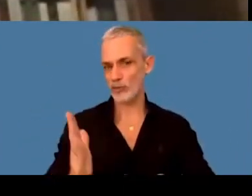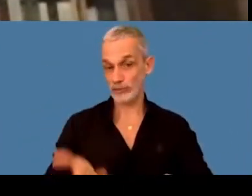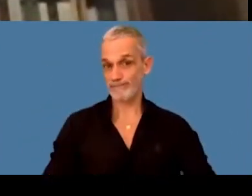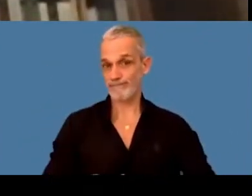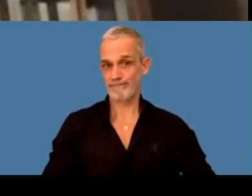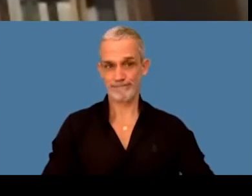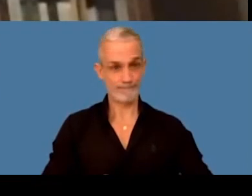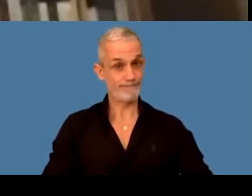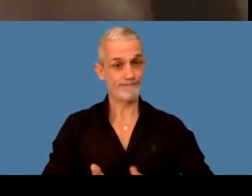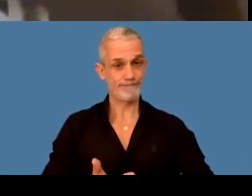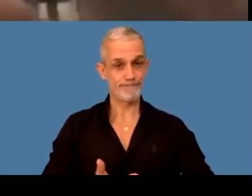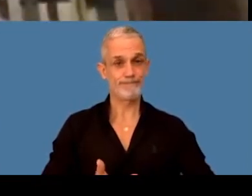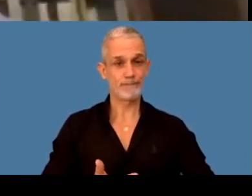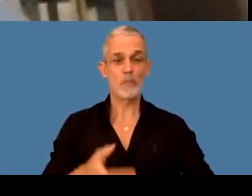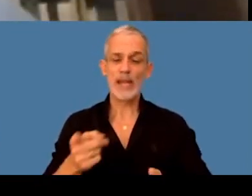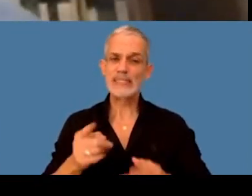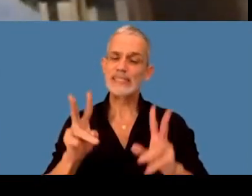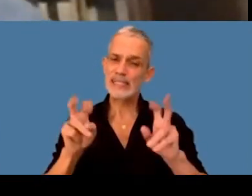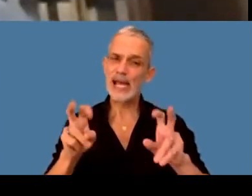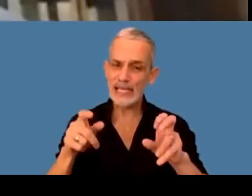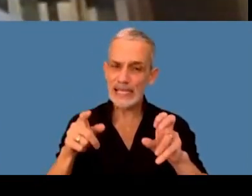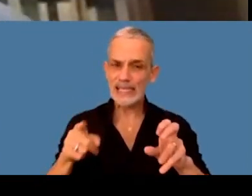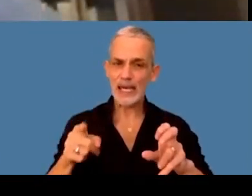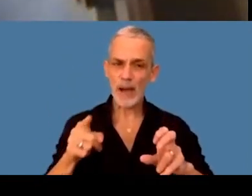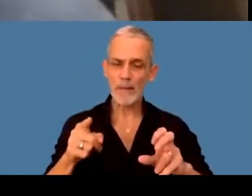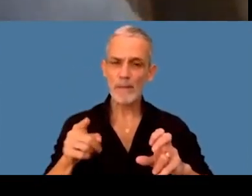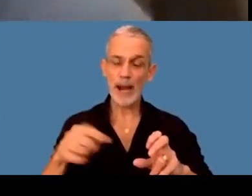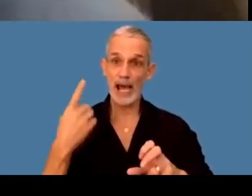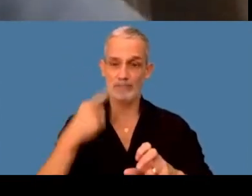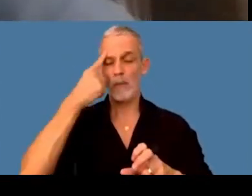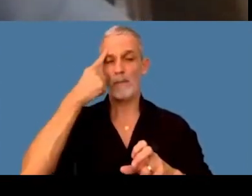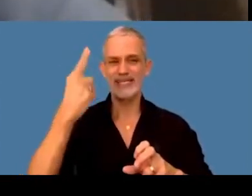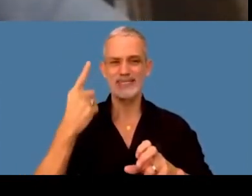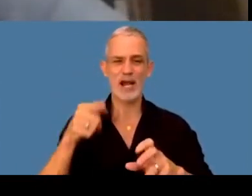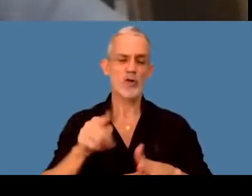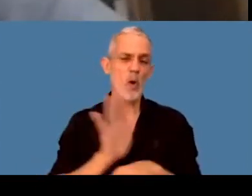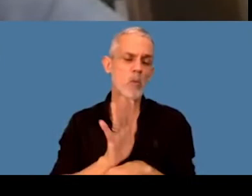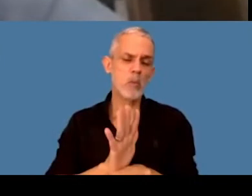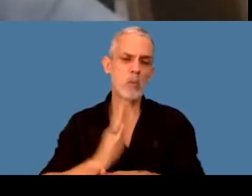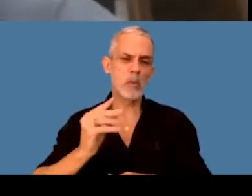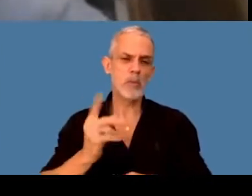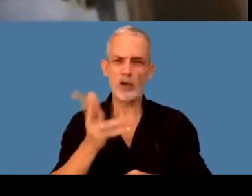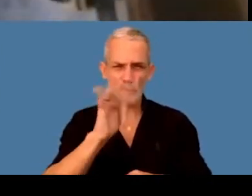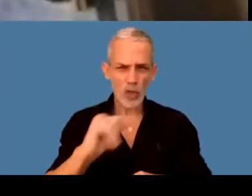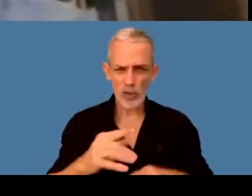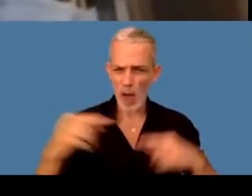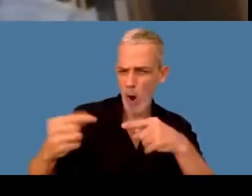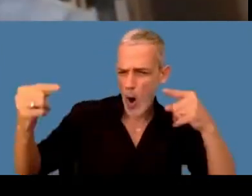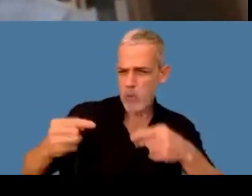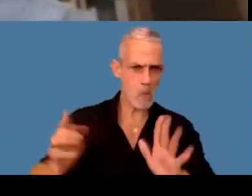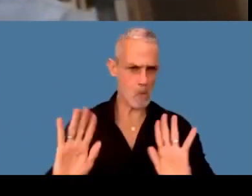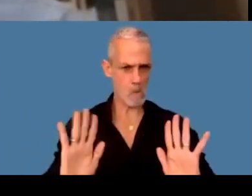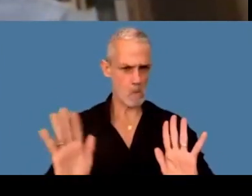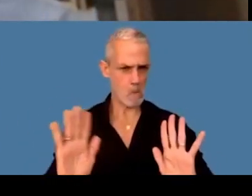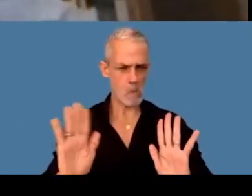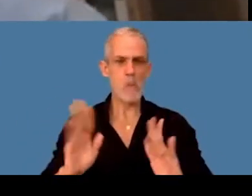Bueno, estas son cuestiones para tener en cuenta. Y esto no quiere decir que hay que ir todos los días al conflicto, pero en determinado